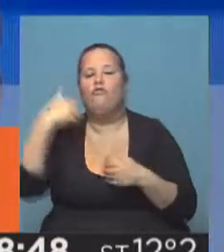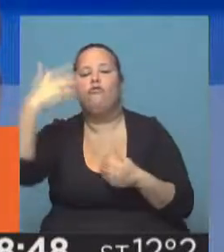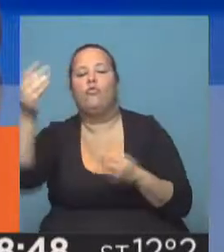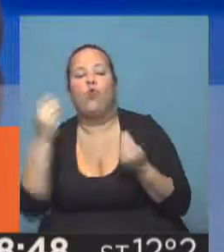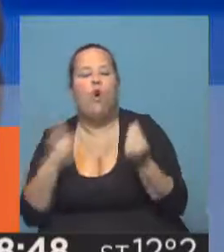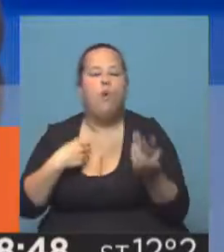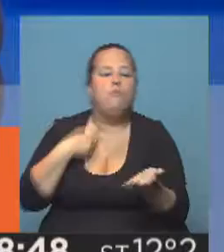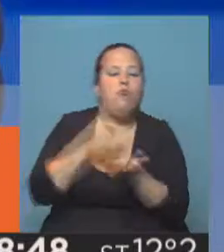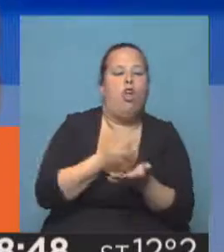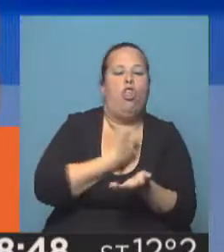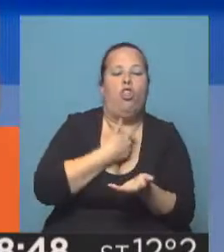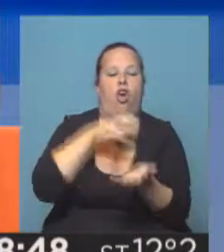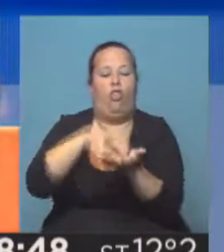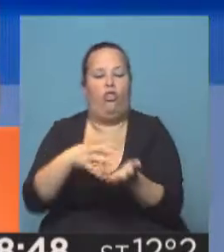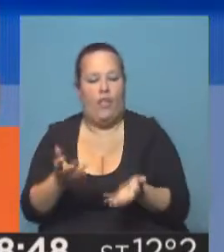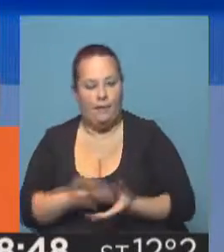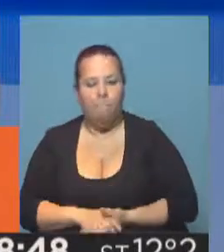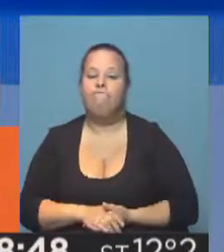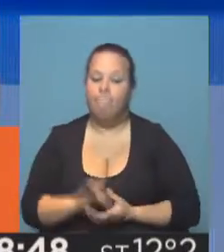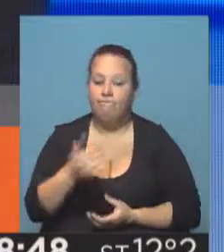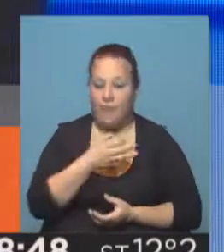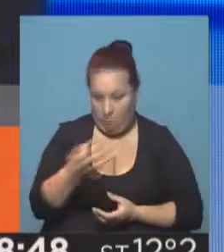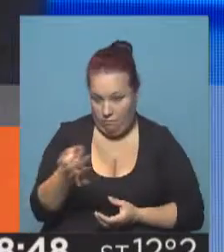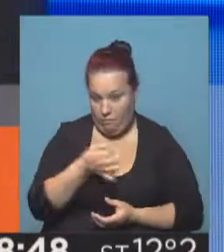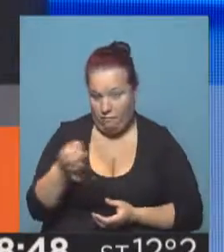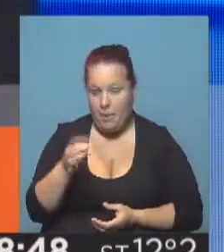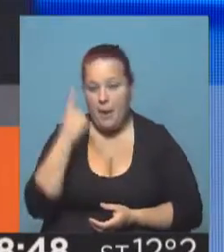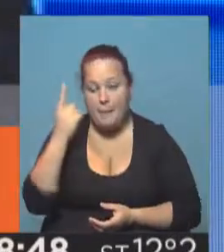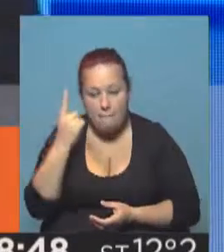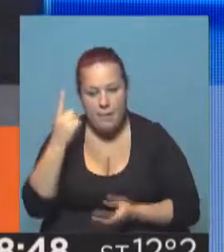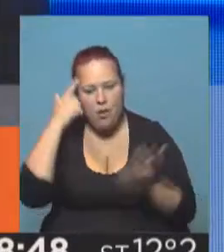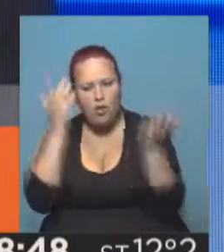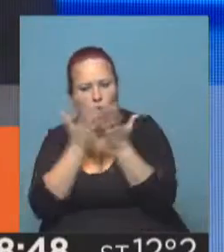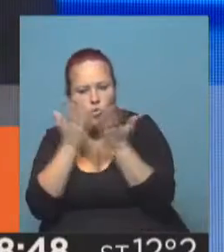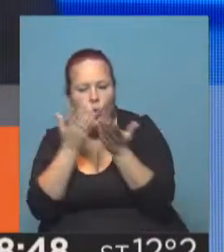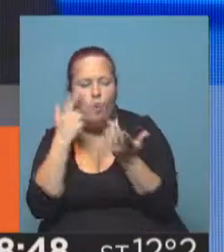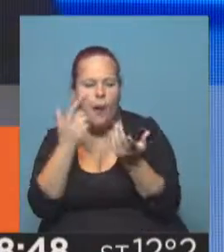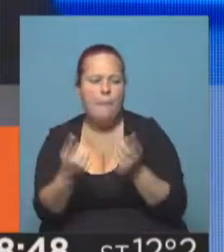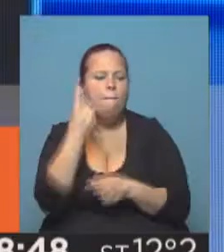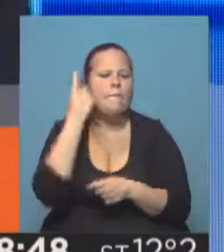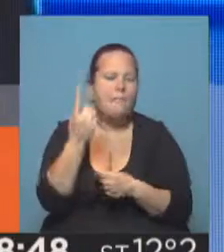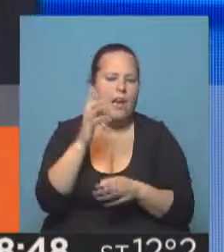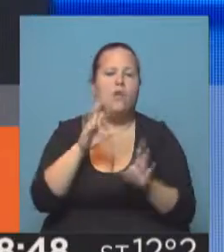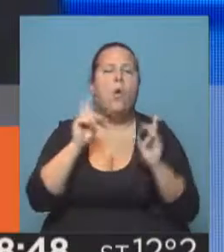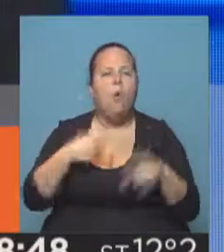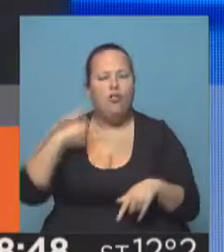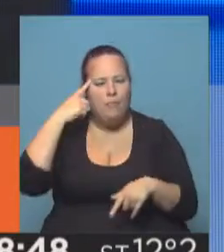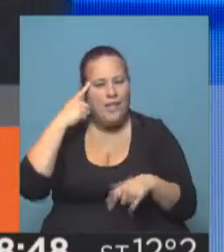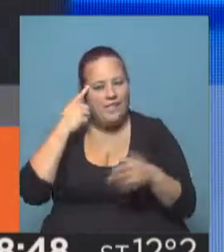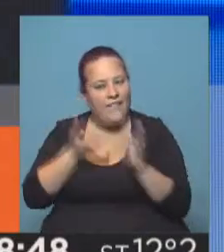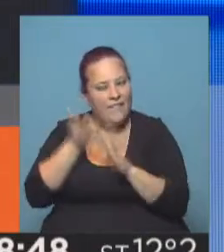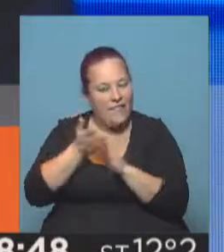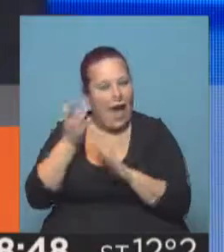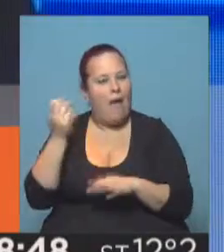con su dinero. Sí, es cierto. Primero se analiza, se ve de primera mano. Creo que igual es un